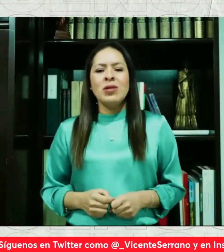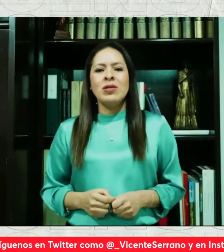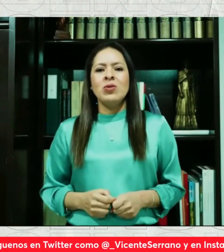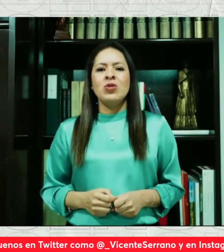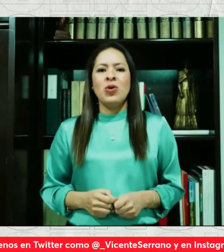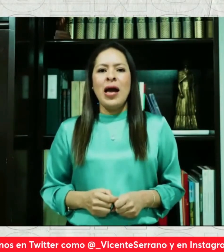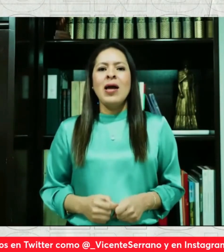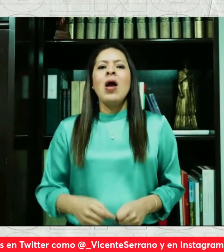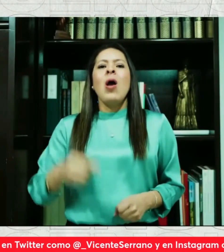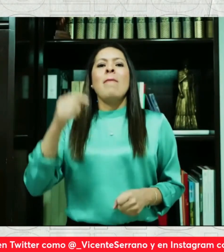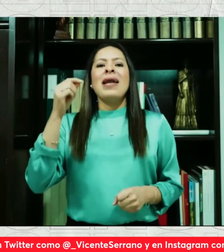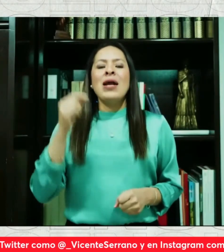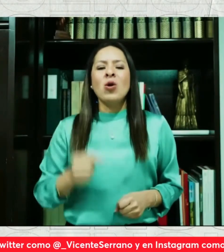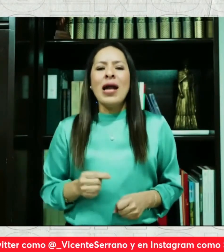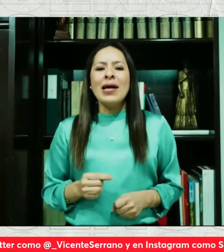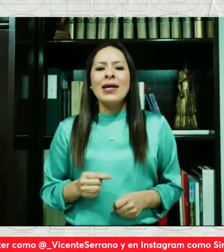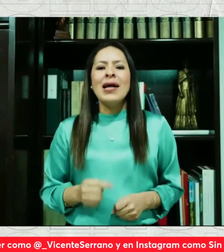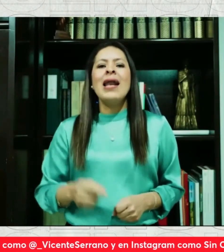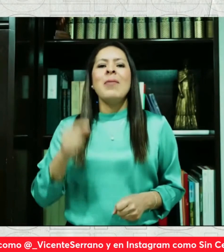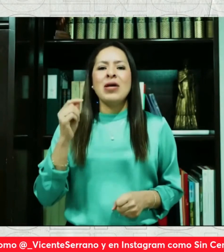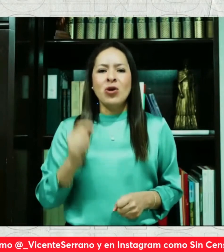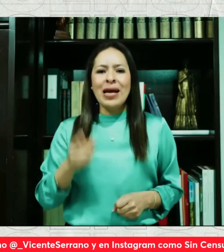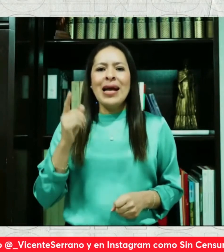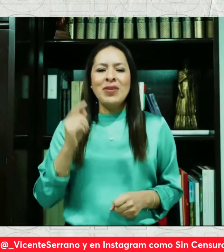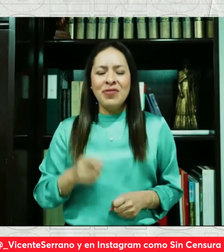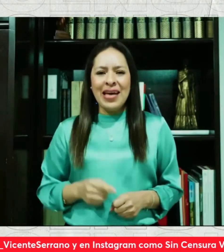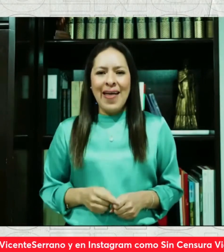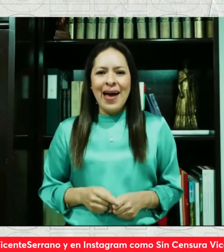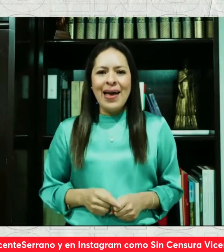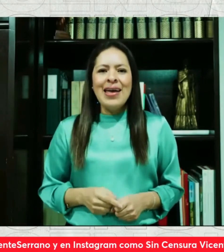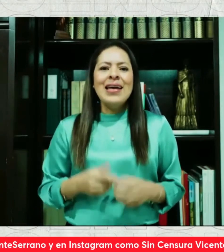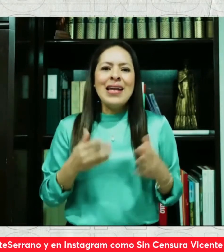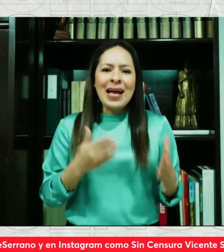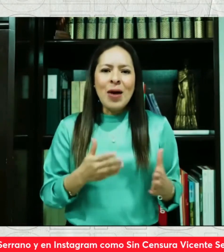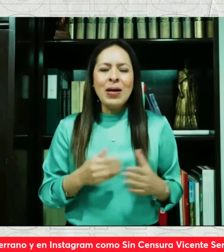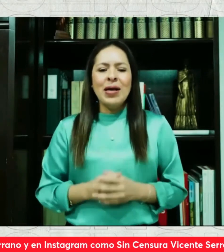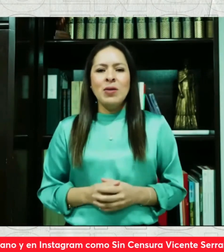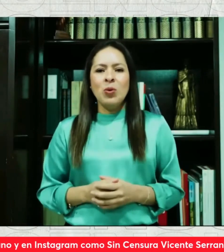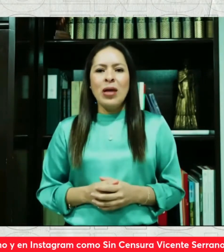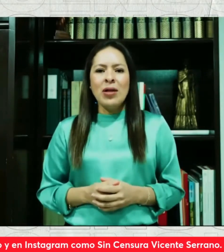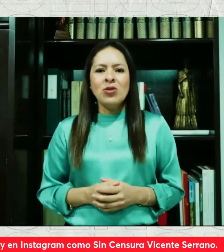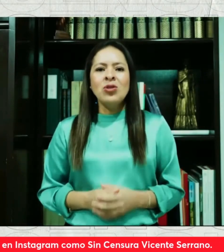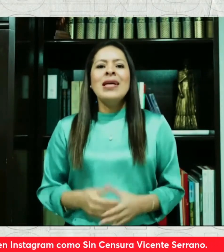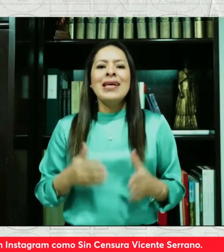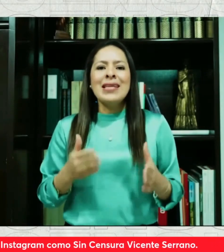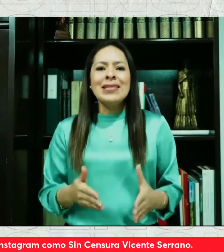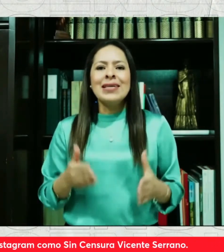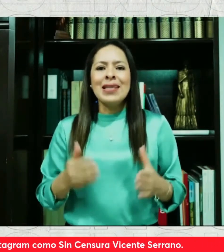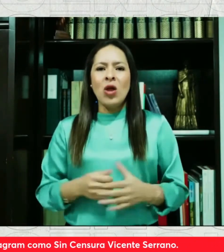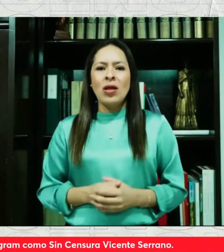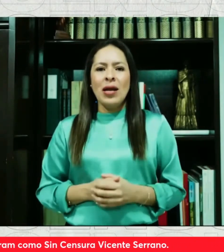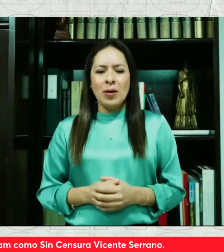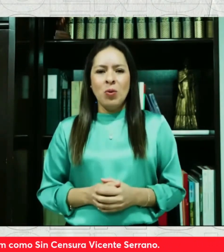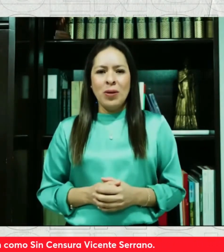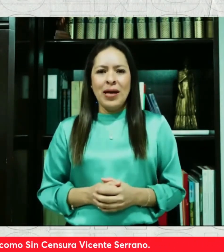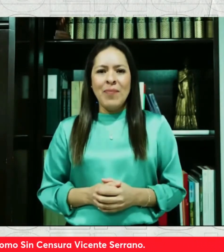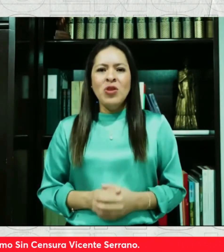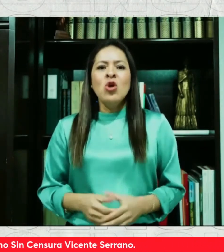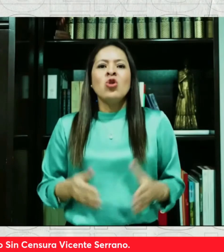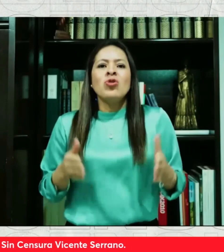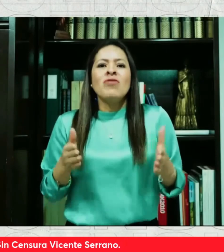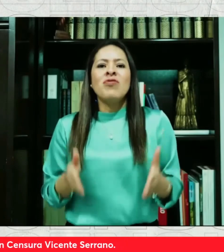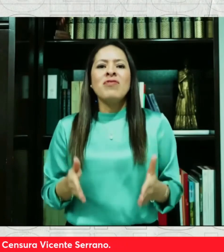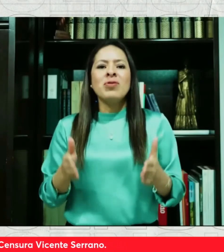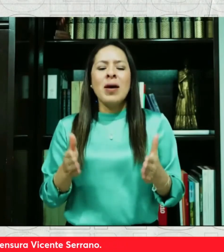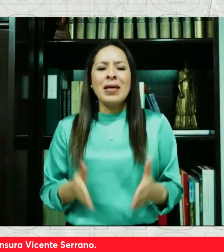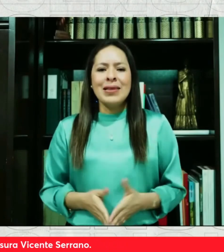sigamos haciendo historia, para lograr la mayoría calificada en la Cámara de Diputados y en el Senado de la República,